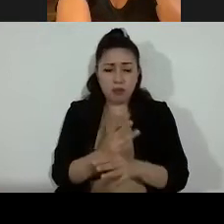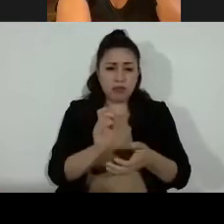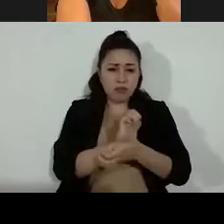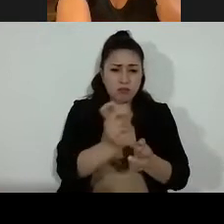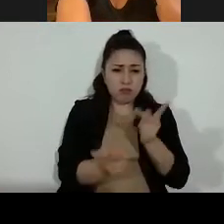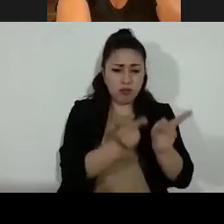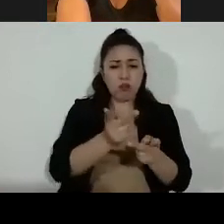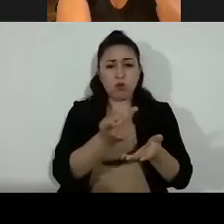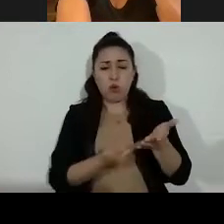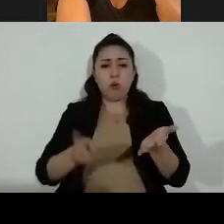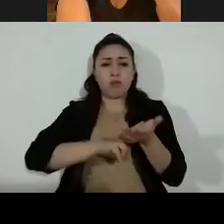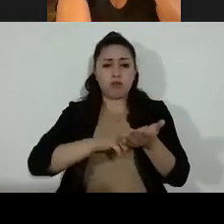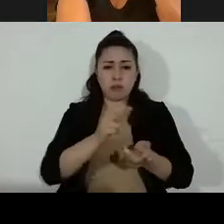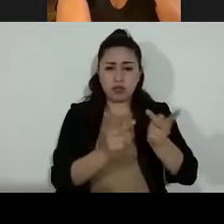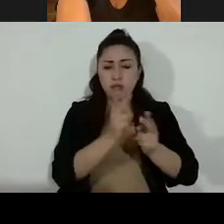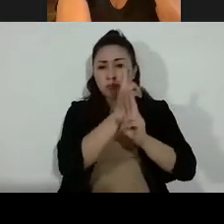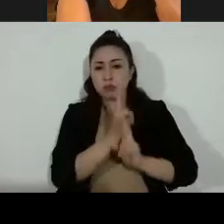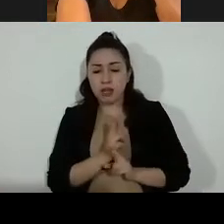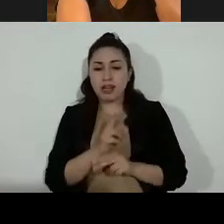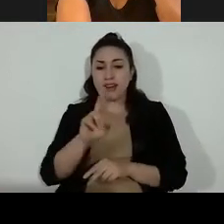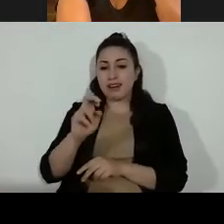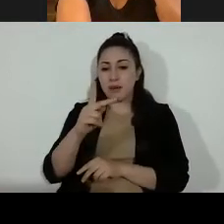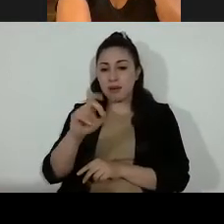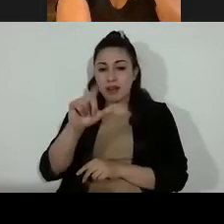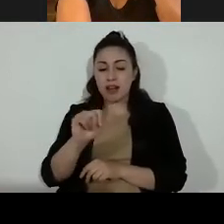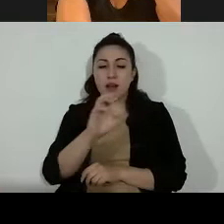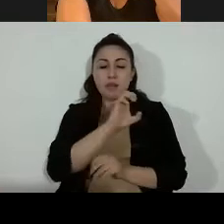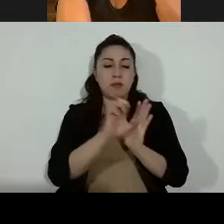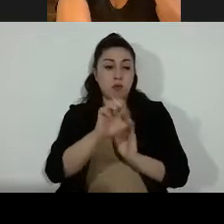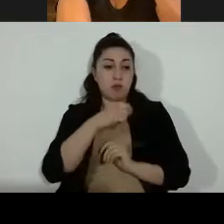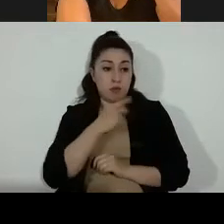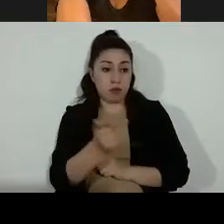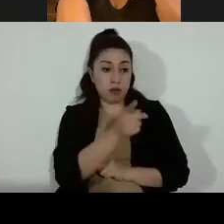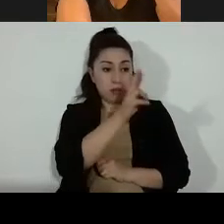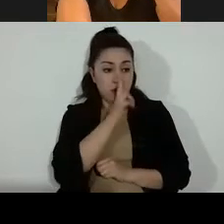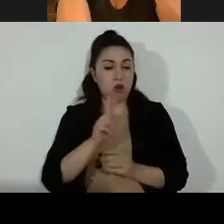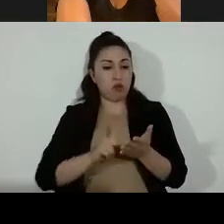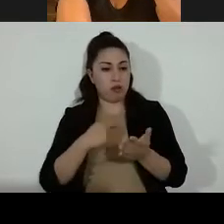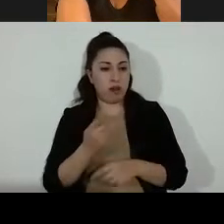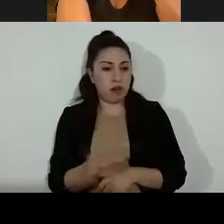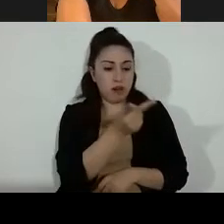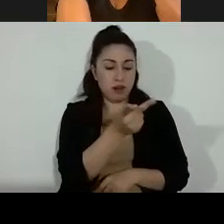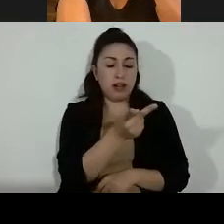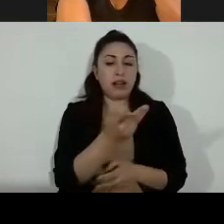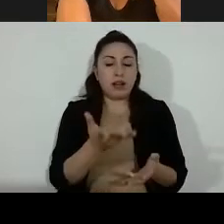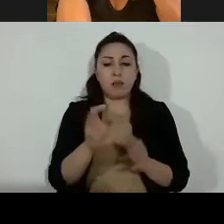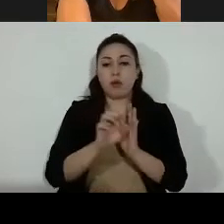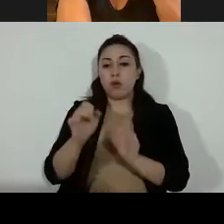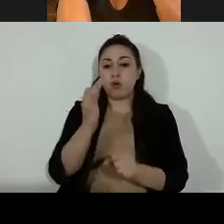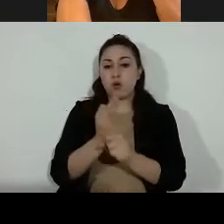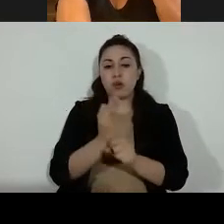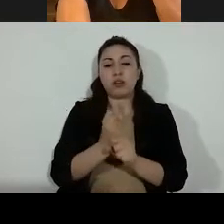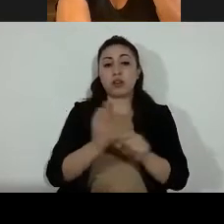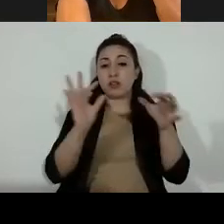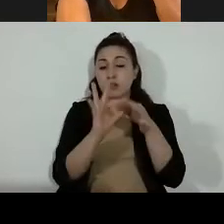hace réplica. La réplica siempre es después de la pregunta. Y ahorita lo que estamos haciendo es, primero, se fija una postura